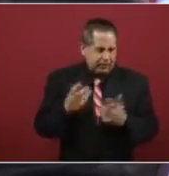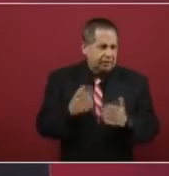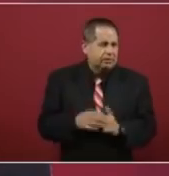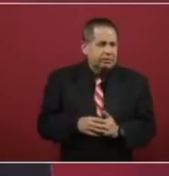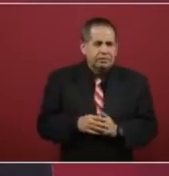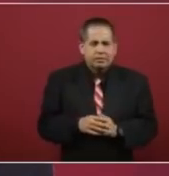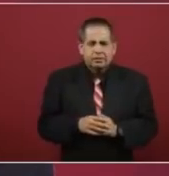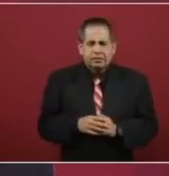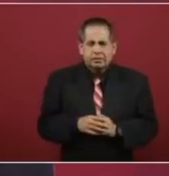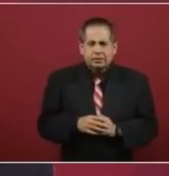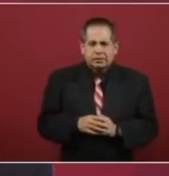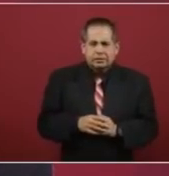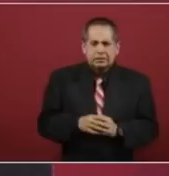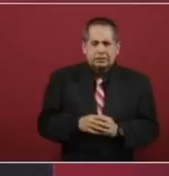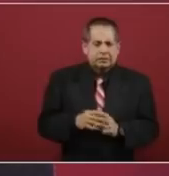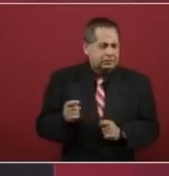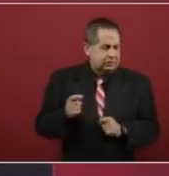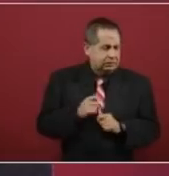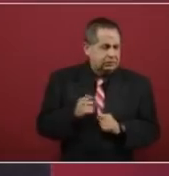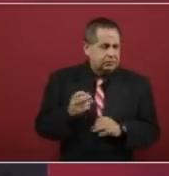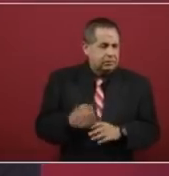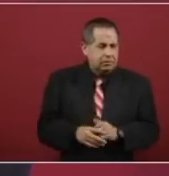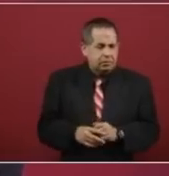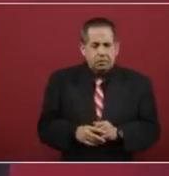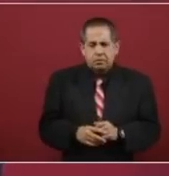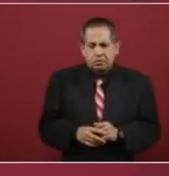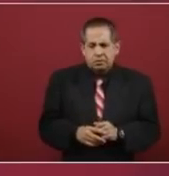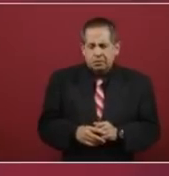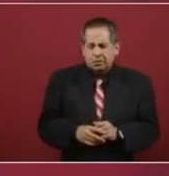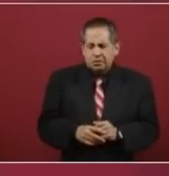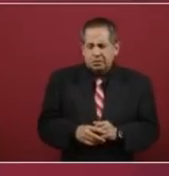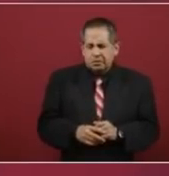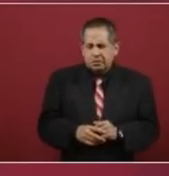que se robaron